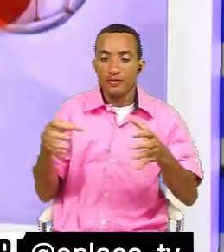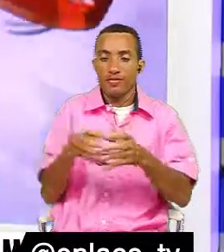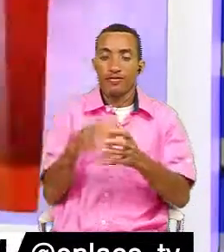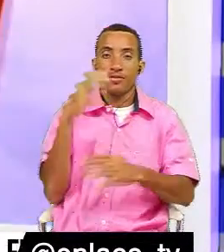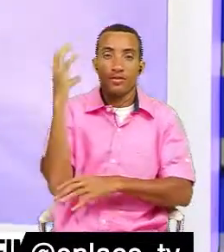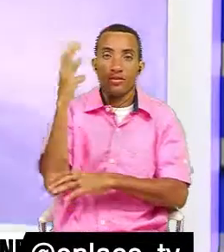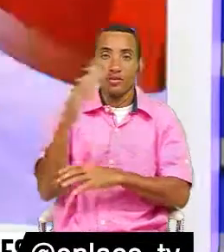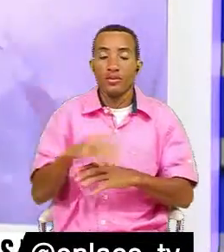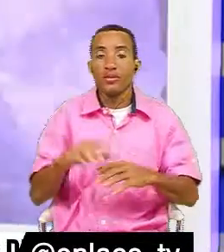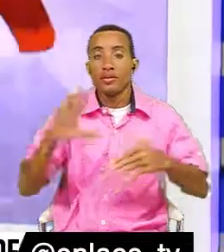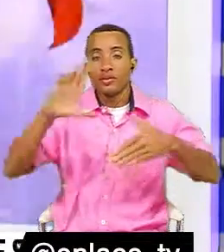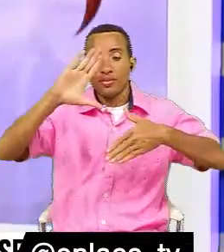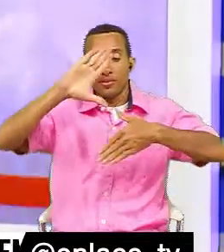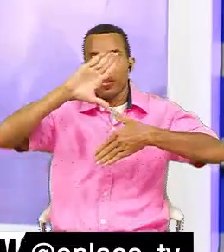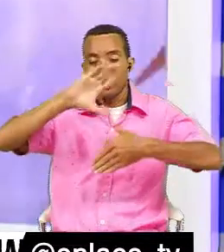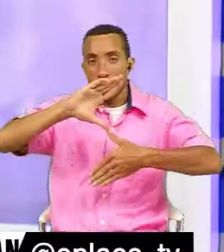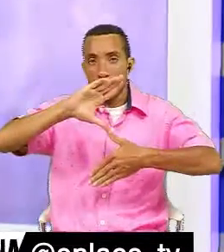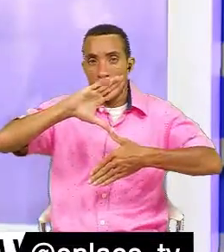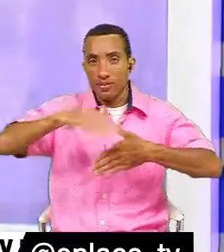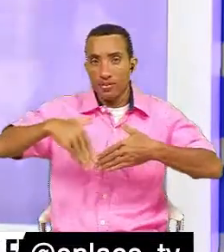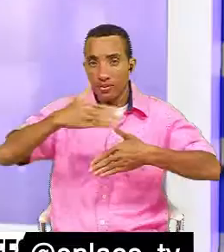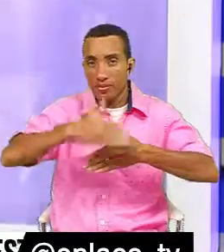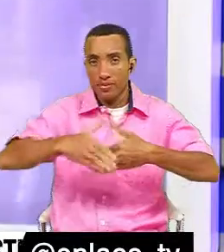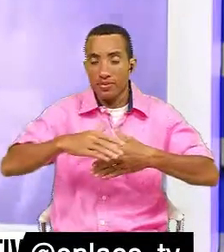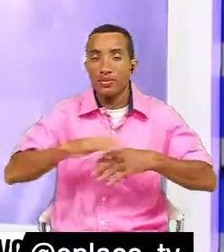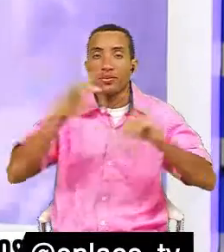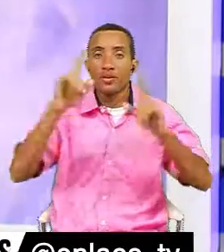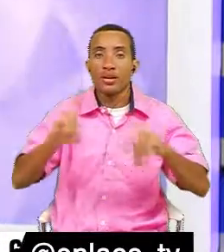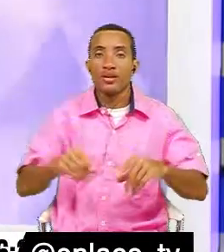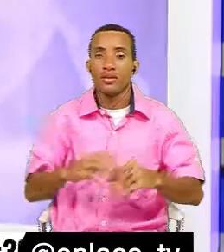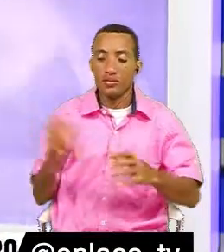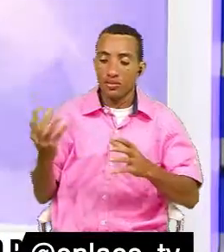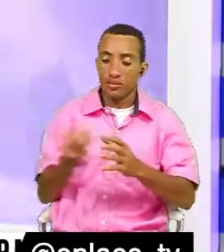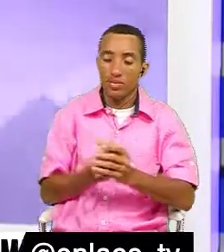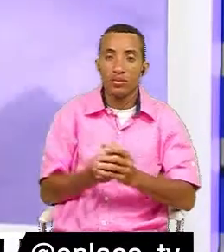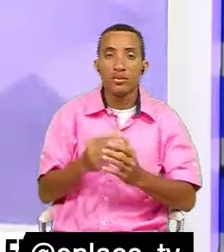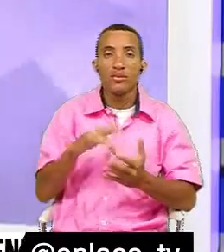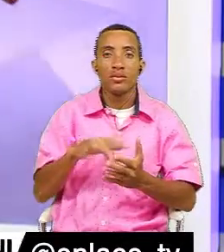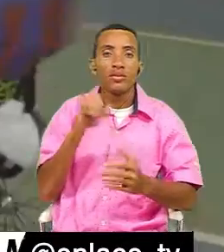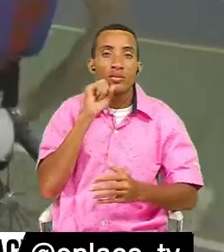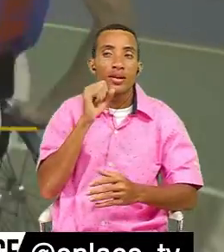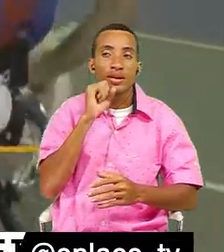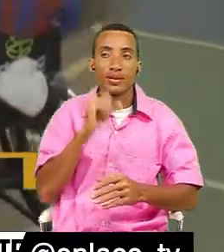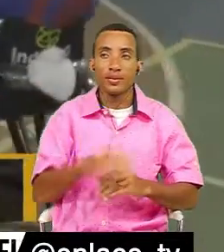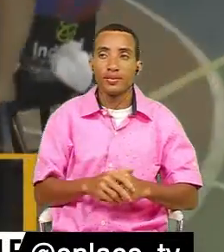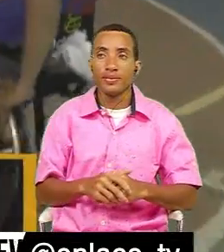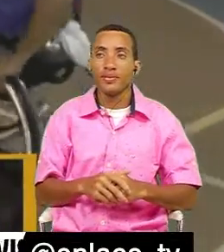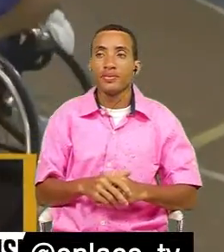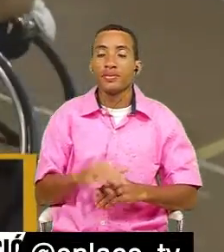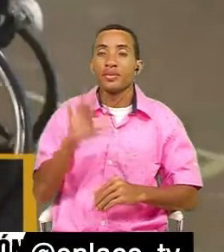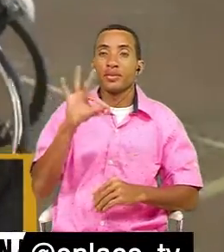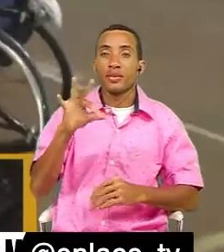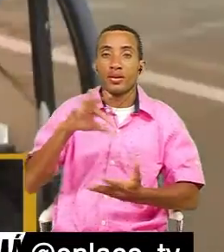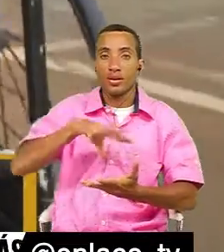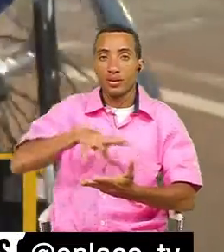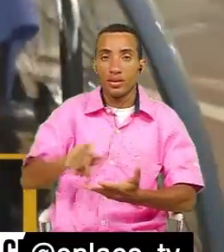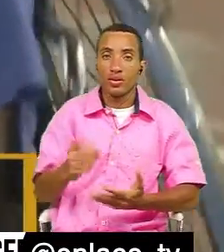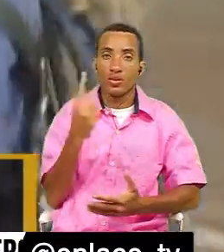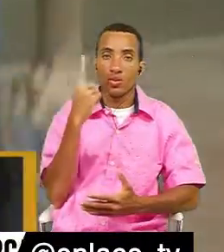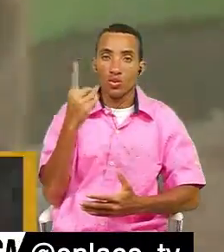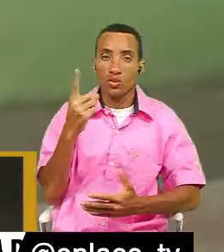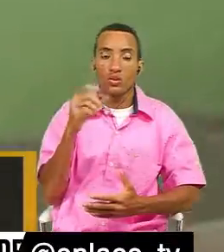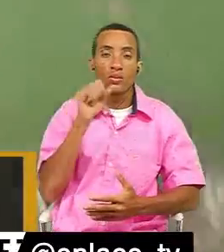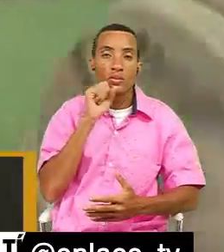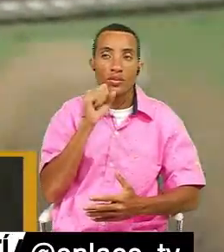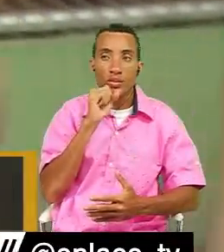Panamericanos, ocuparon el tercer lugar con presencia de un barranquero. Tres santandereanos, entre ellos un barranqueño, hicieron